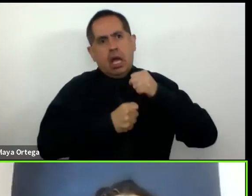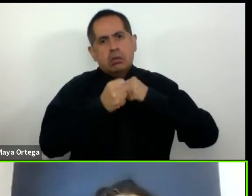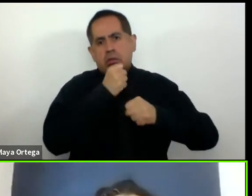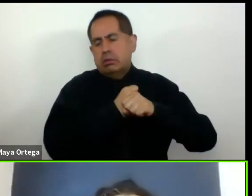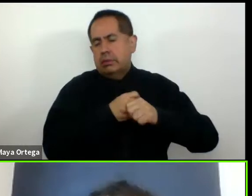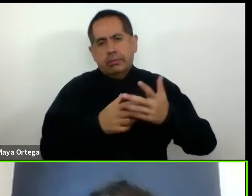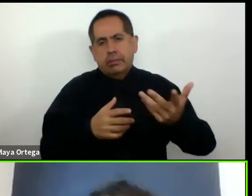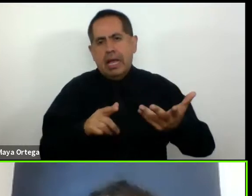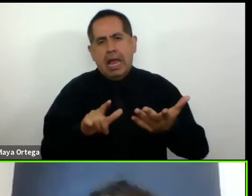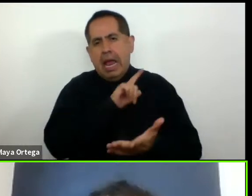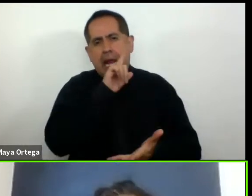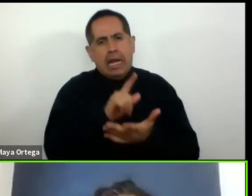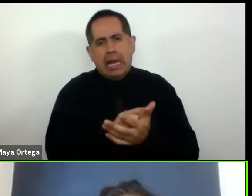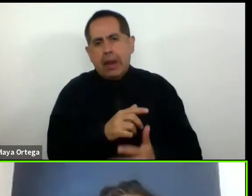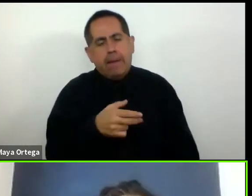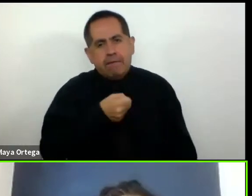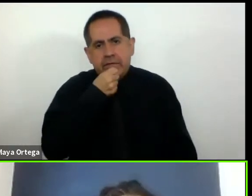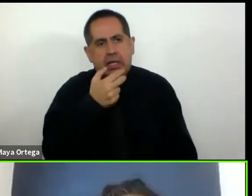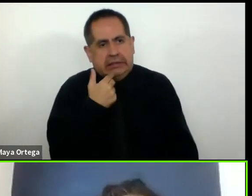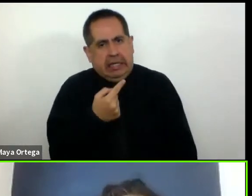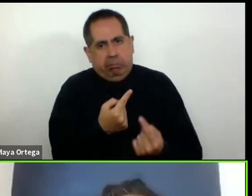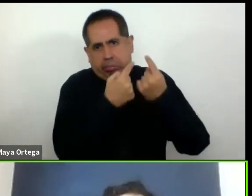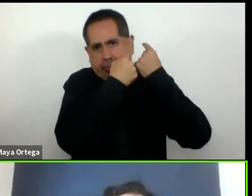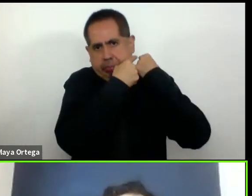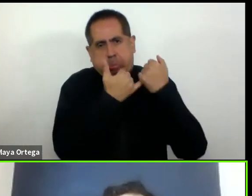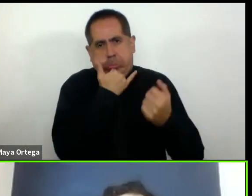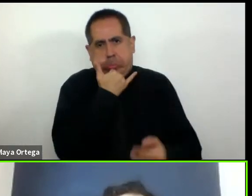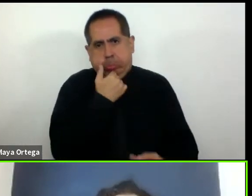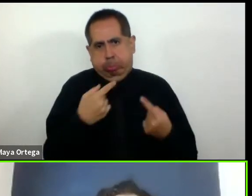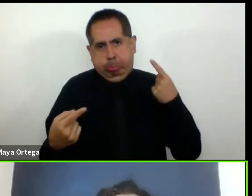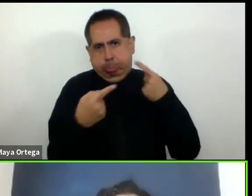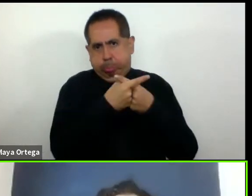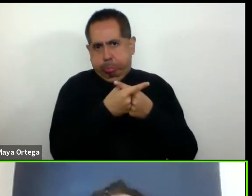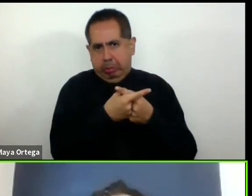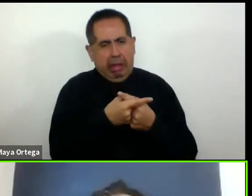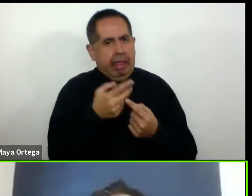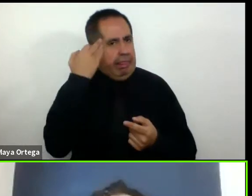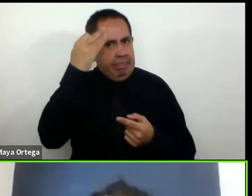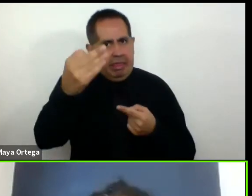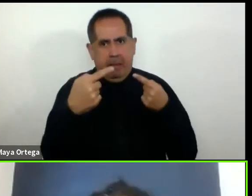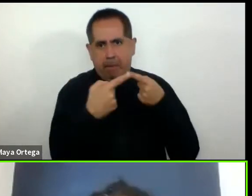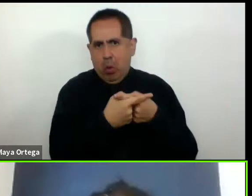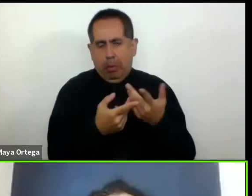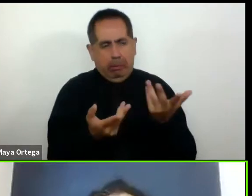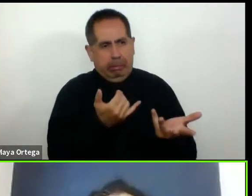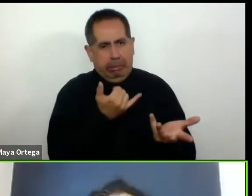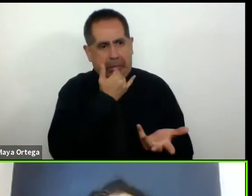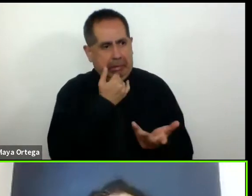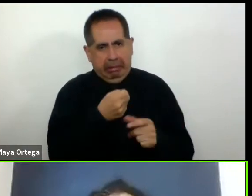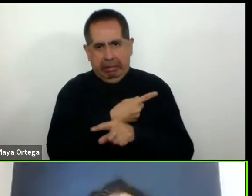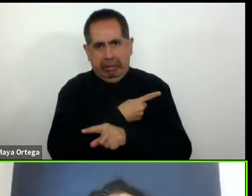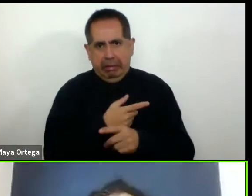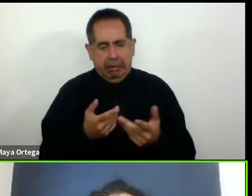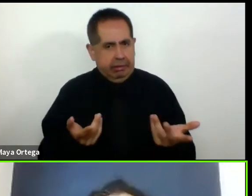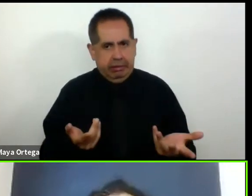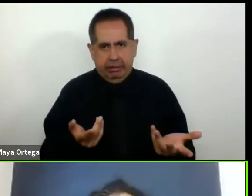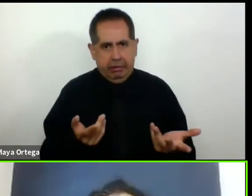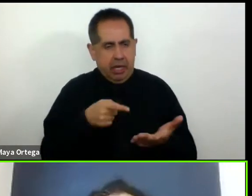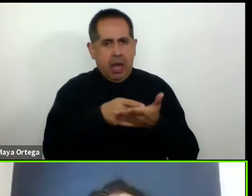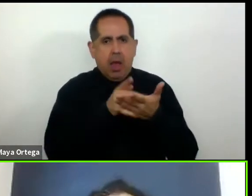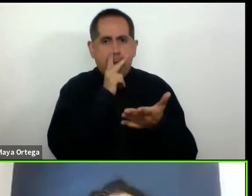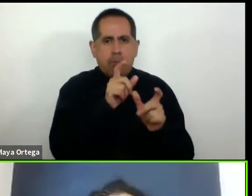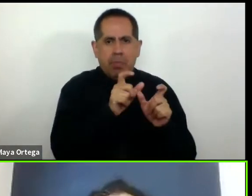una ley ya retrógrada, me parece anacrónica, es una ley que plantea, ¿no?, un